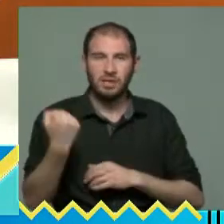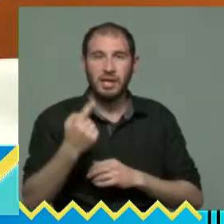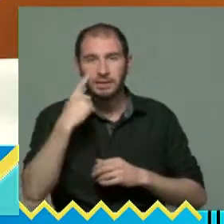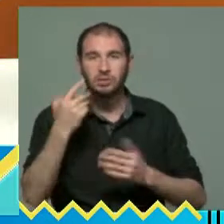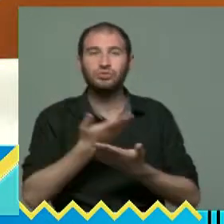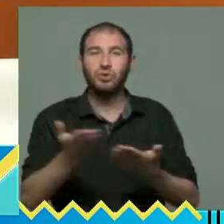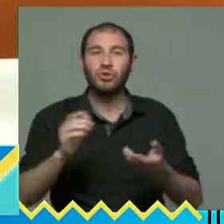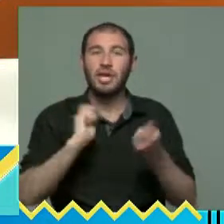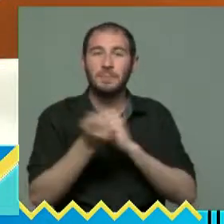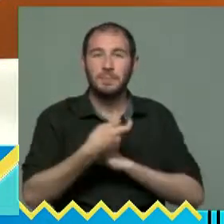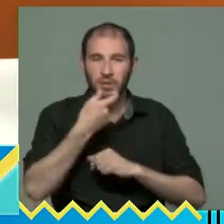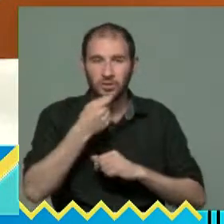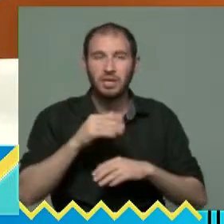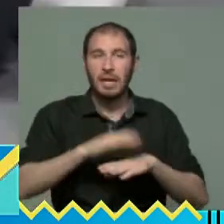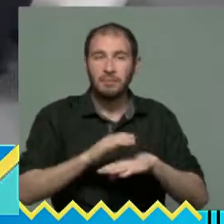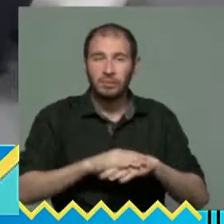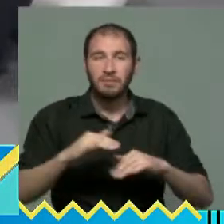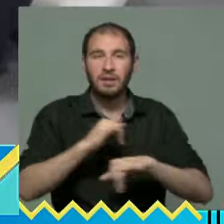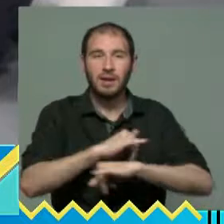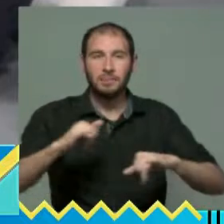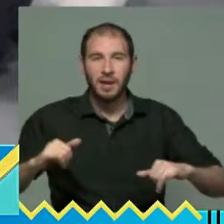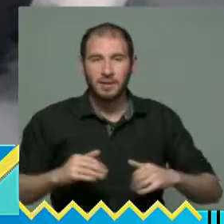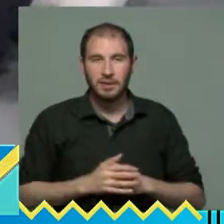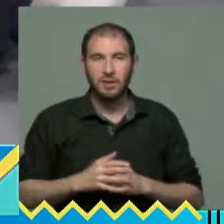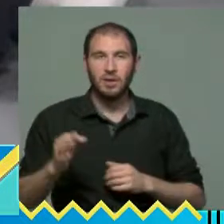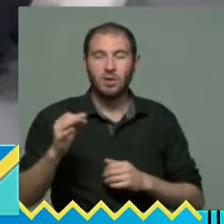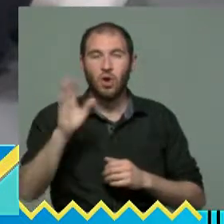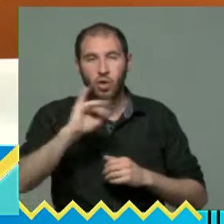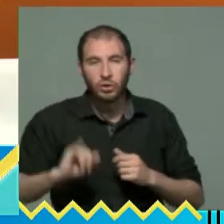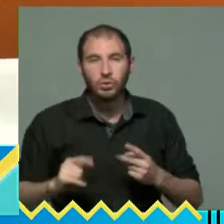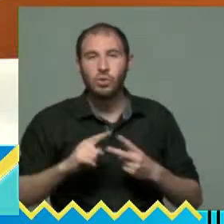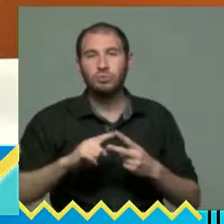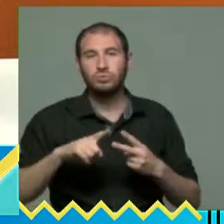los intendentes de Cambio Mendoza se pusieron al frente de la campaña. Godoy Cruz,